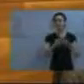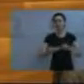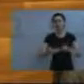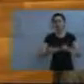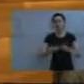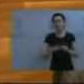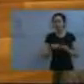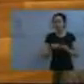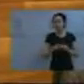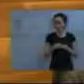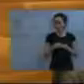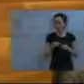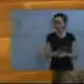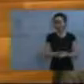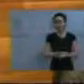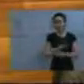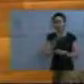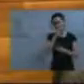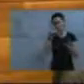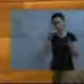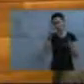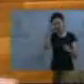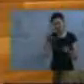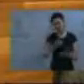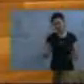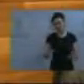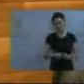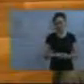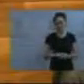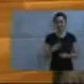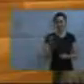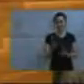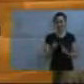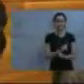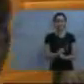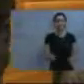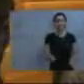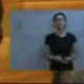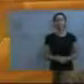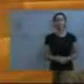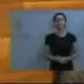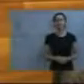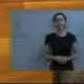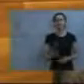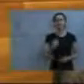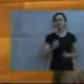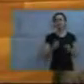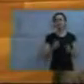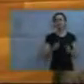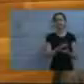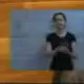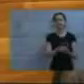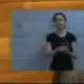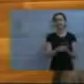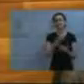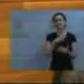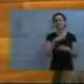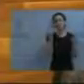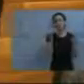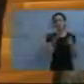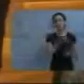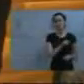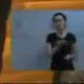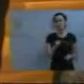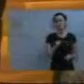utilizados en toda la Administración. Sinceramente, creo que no. Y, bueno, no le voy a hablar del sector público autonómico, que lo incluyo en la